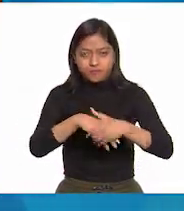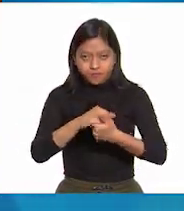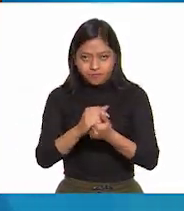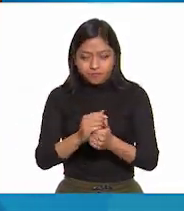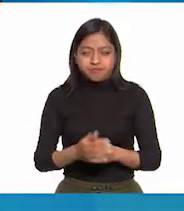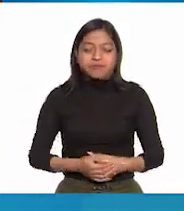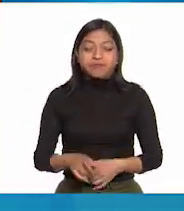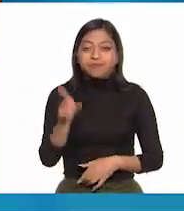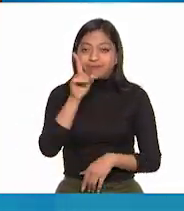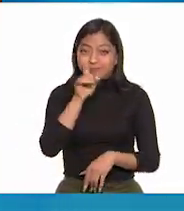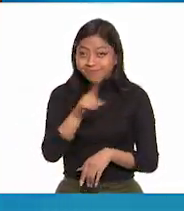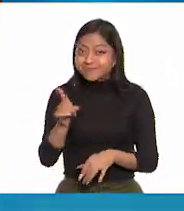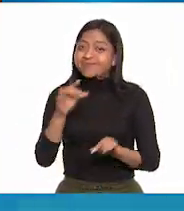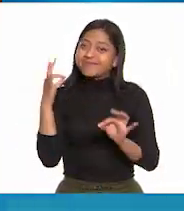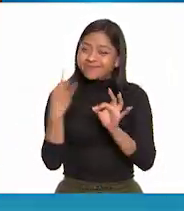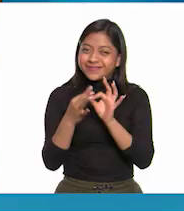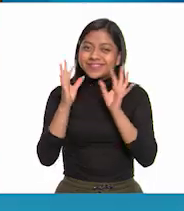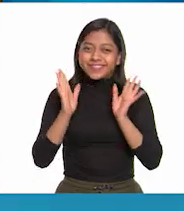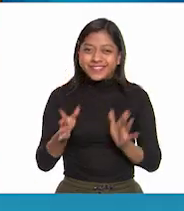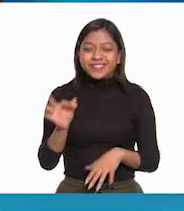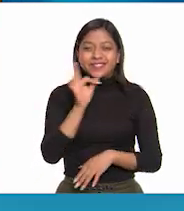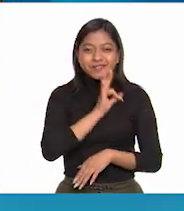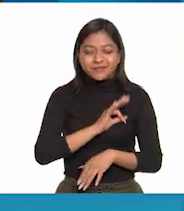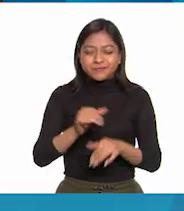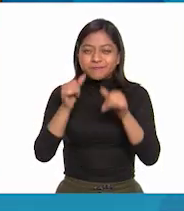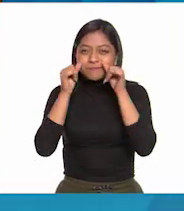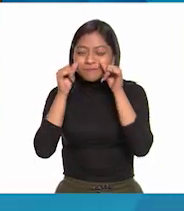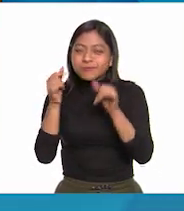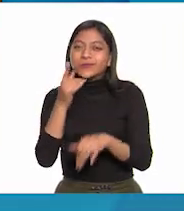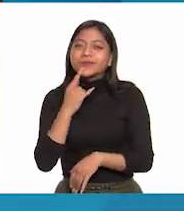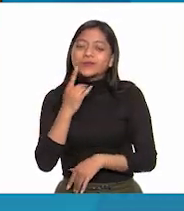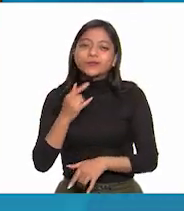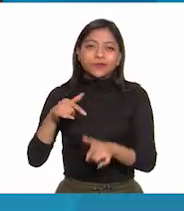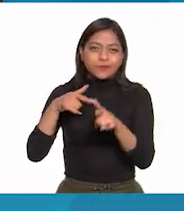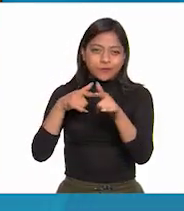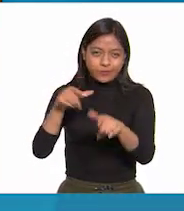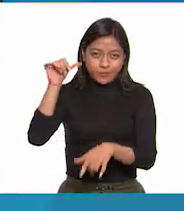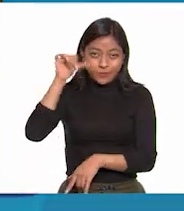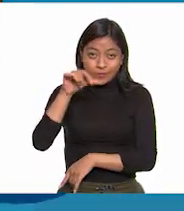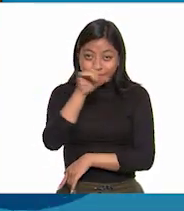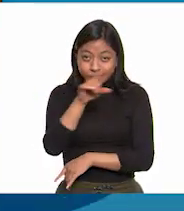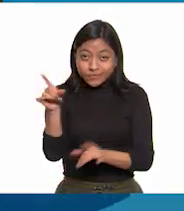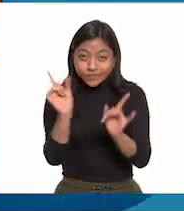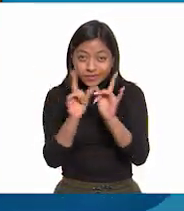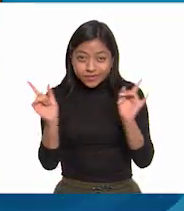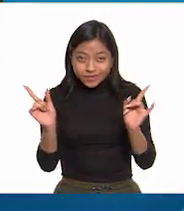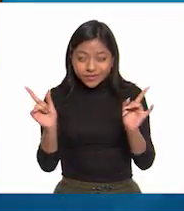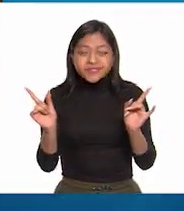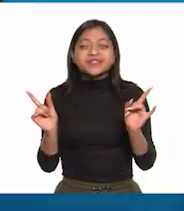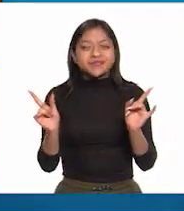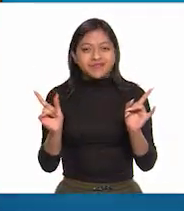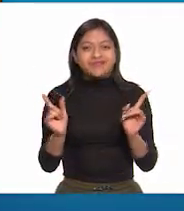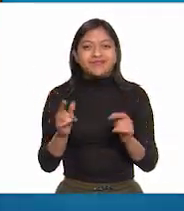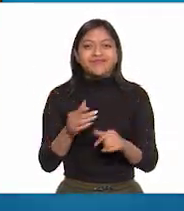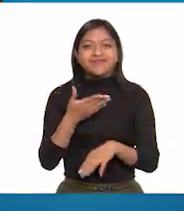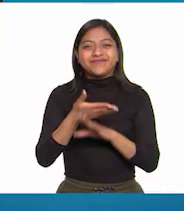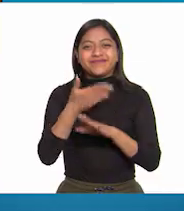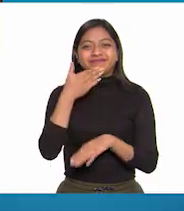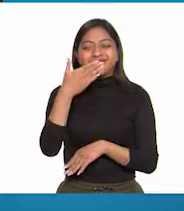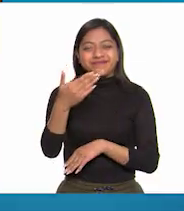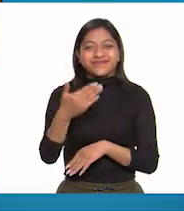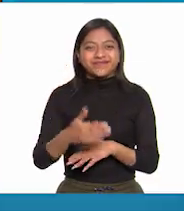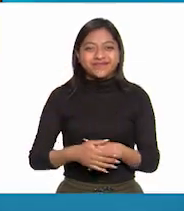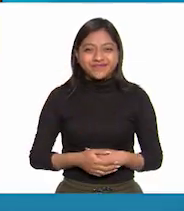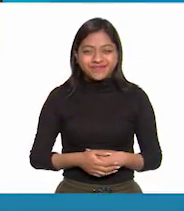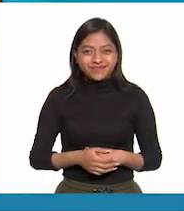Ahora es momento de seguir con el programa de hoy. ¿Listas? ¿Listos? ¡Muy